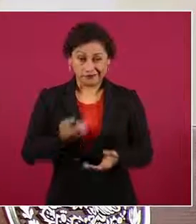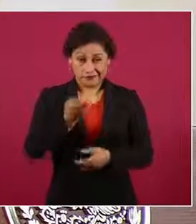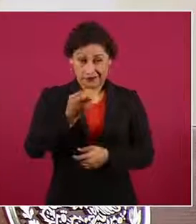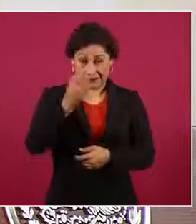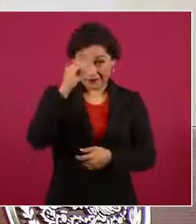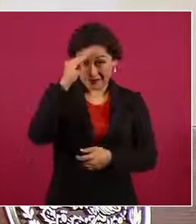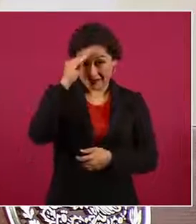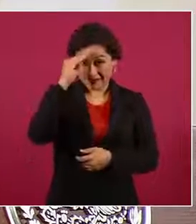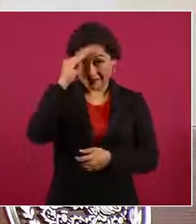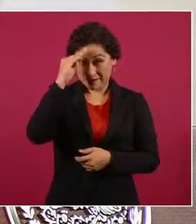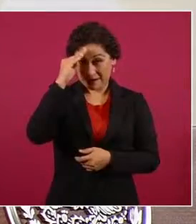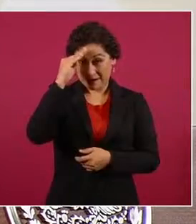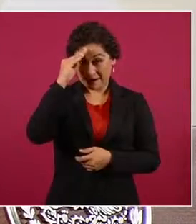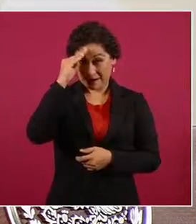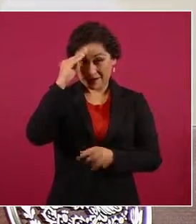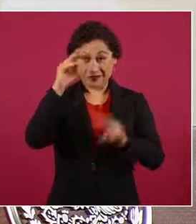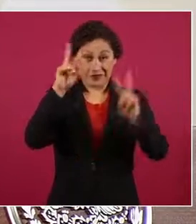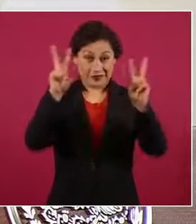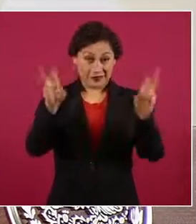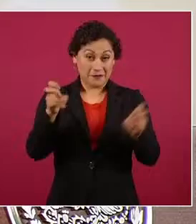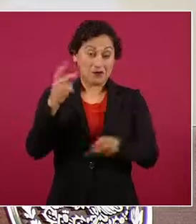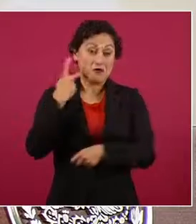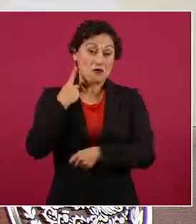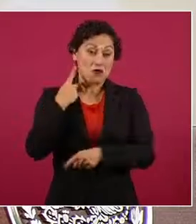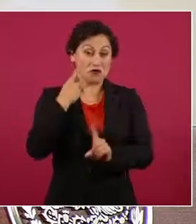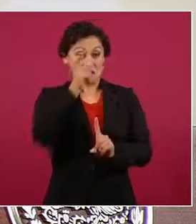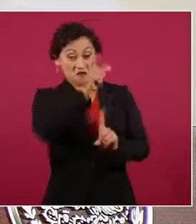pues ese no es político